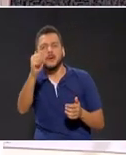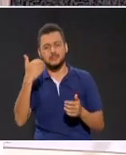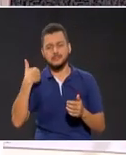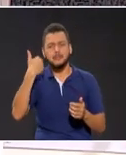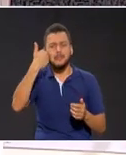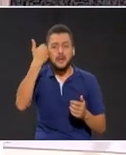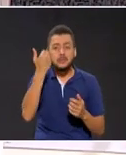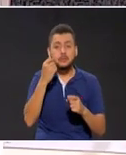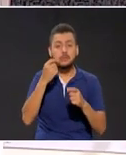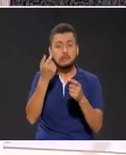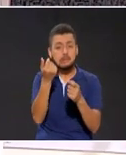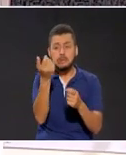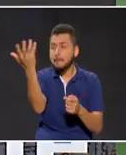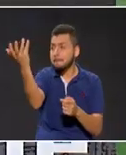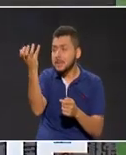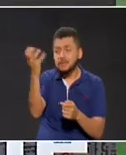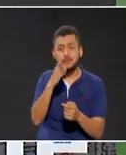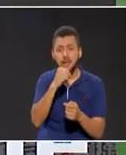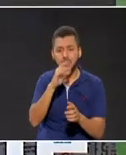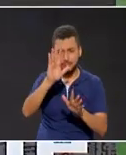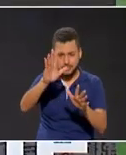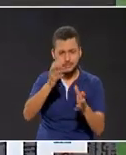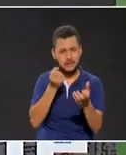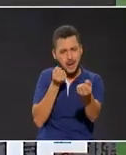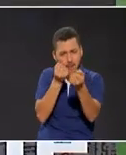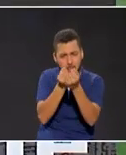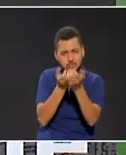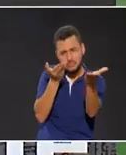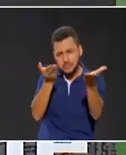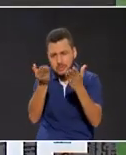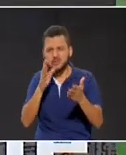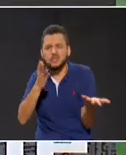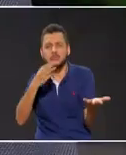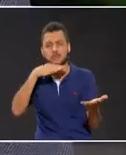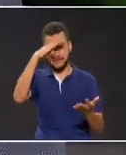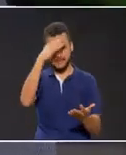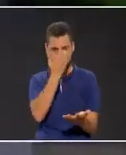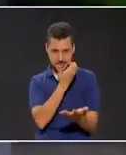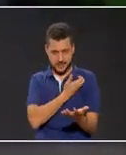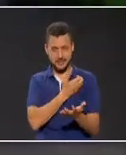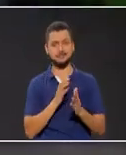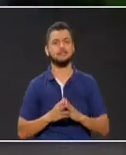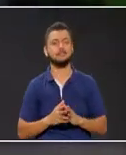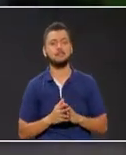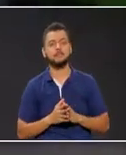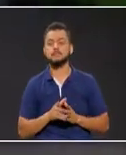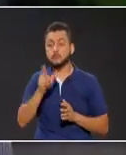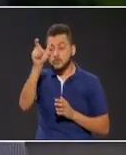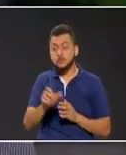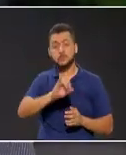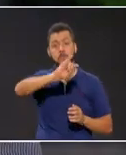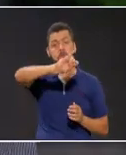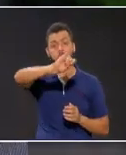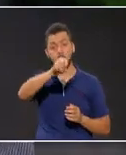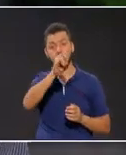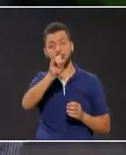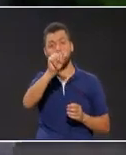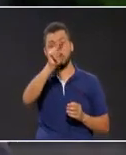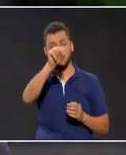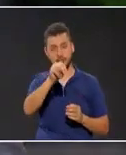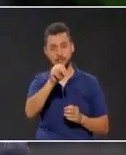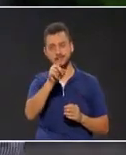una buena vejez. Candidato Juan Carlos Vélez, la misma pregunta para usted. Bueno, desde que la edad de retiro forzoso pasó